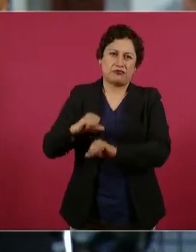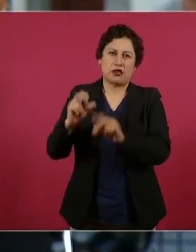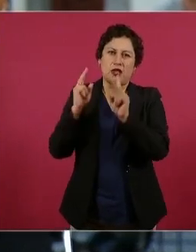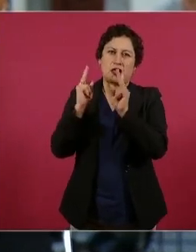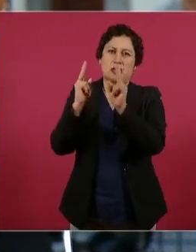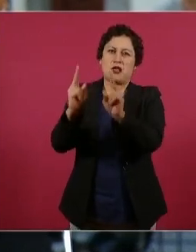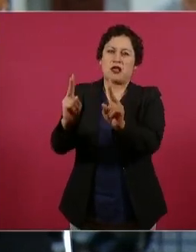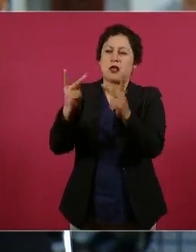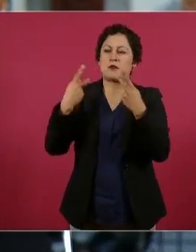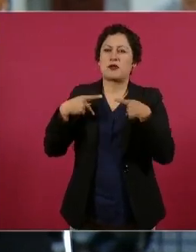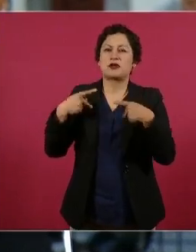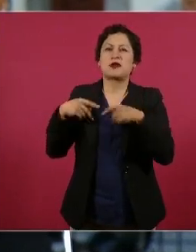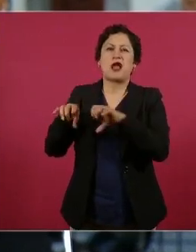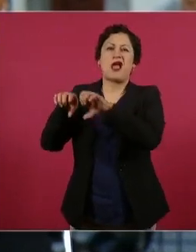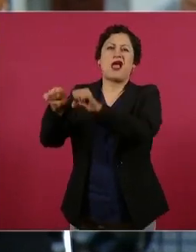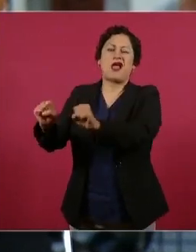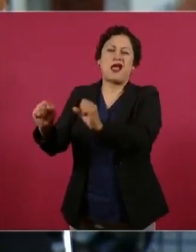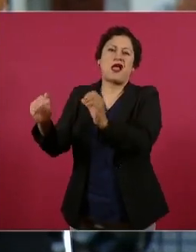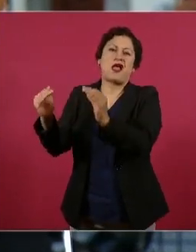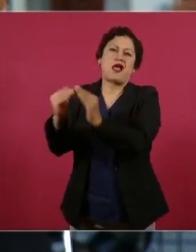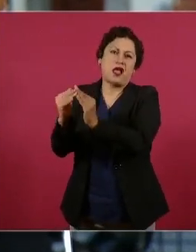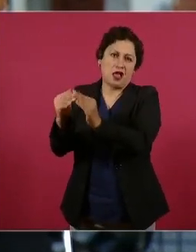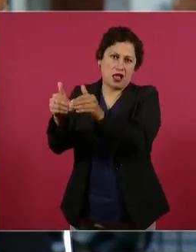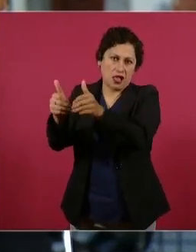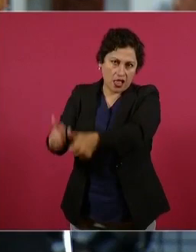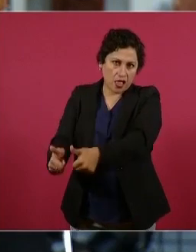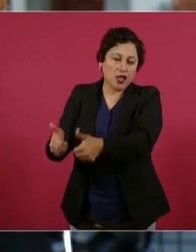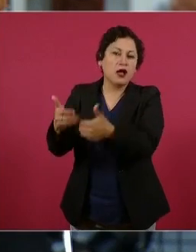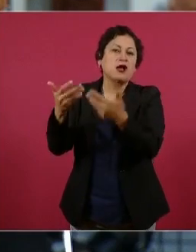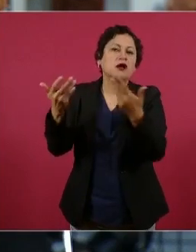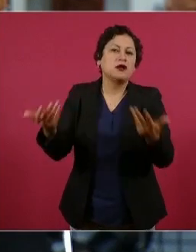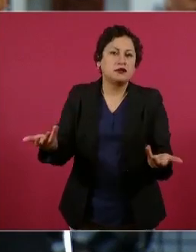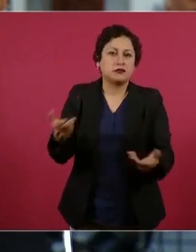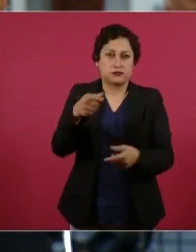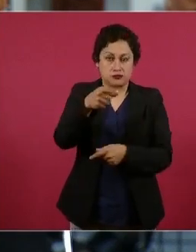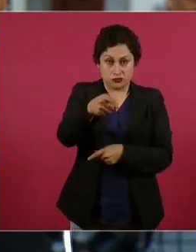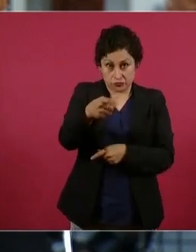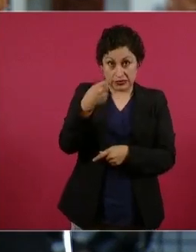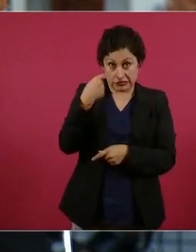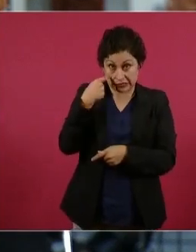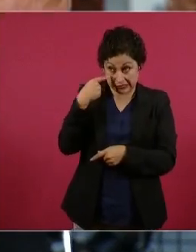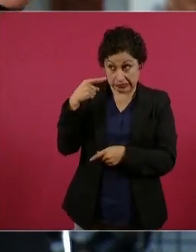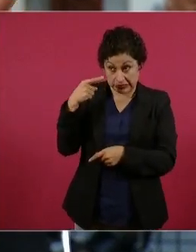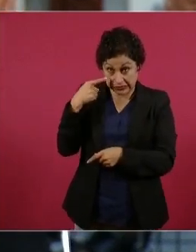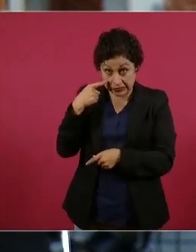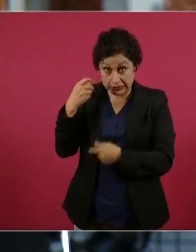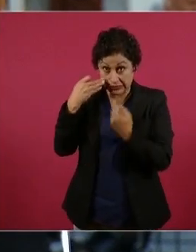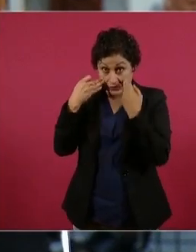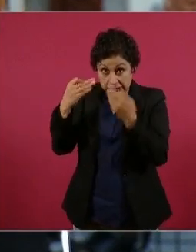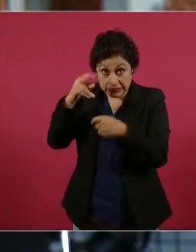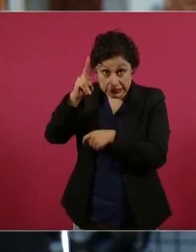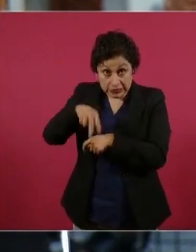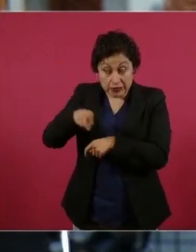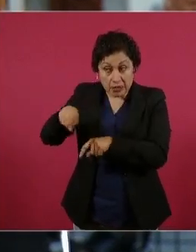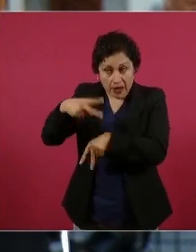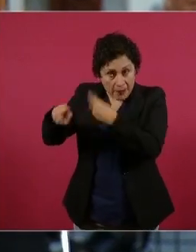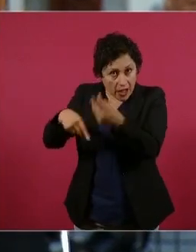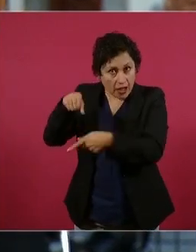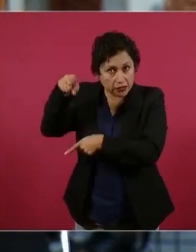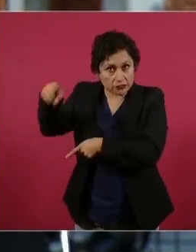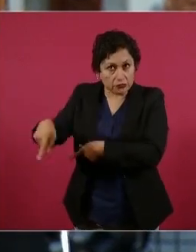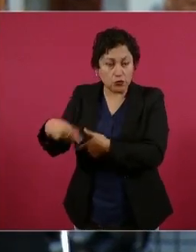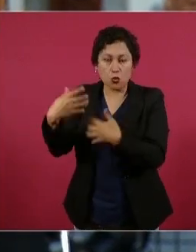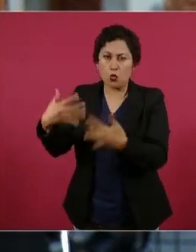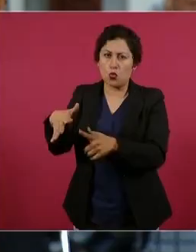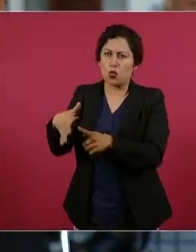no ha habido de alguna manera una regulación para que pudieran, y ya si usted transita por ahí es toda una colonia enorme, ¿no? O sea, hay